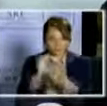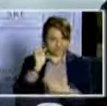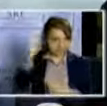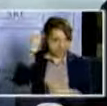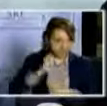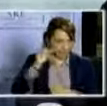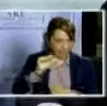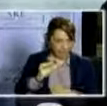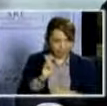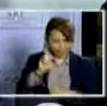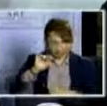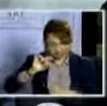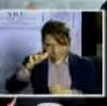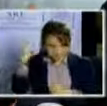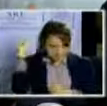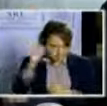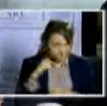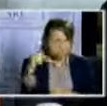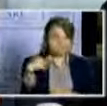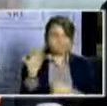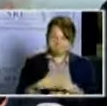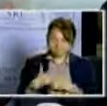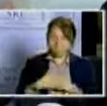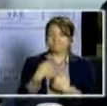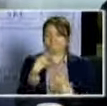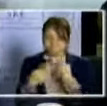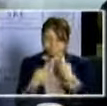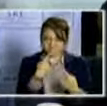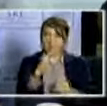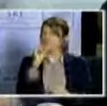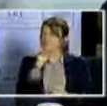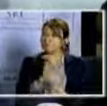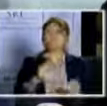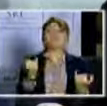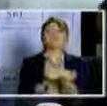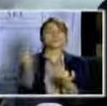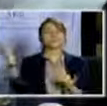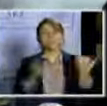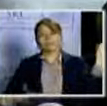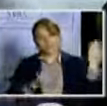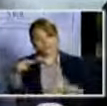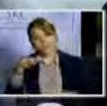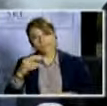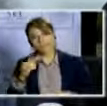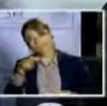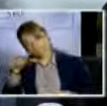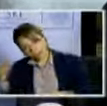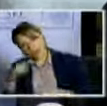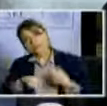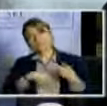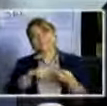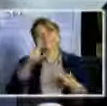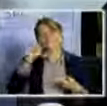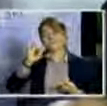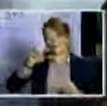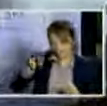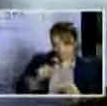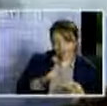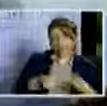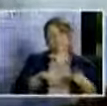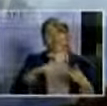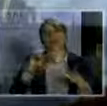surjan todos los aires nuevos que vinieron de Nayarit, que vinieron de Viena, que vinieron de Oslo, y ponerlos sobre la mesa para ver